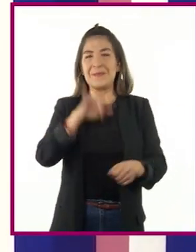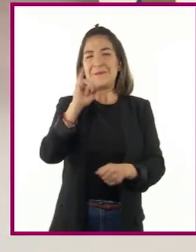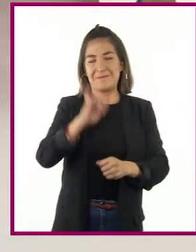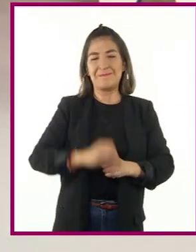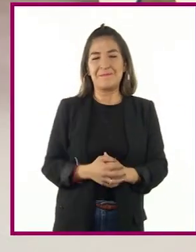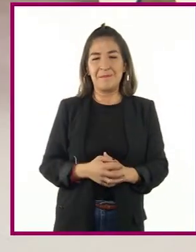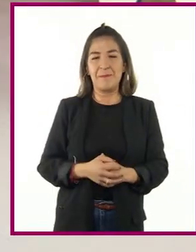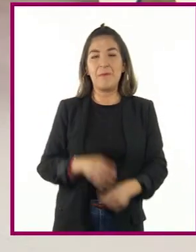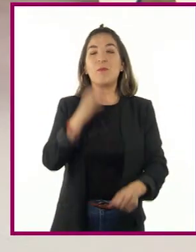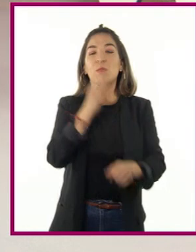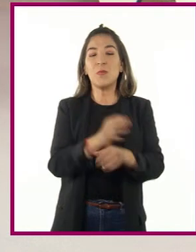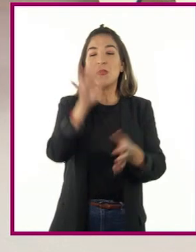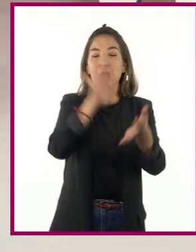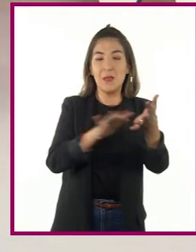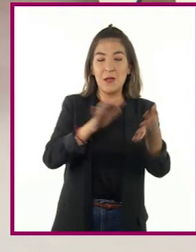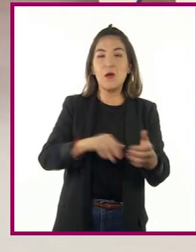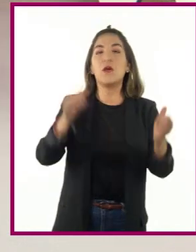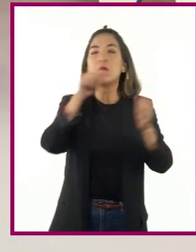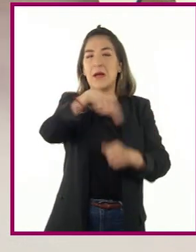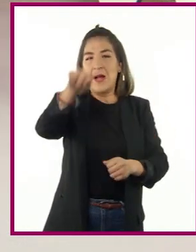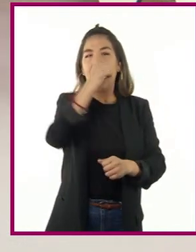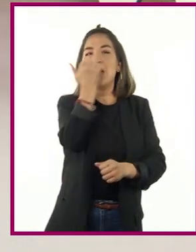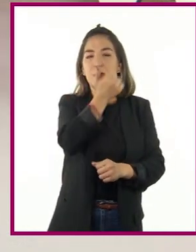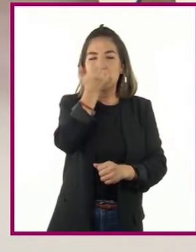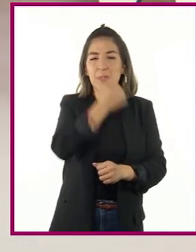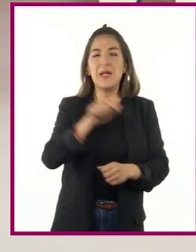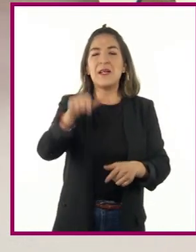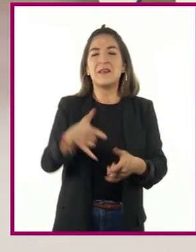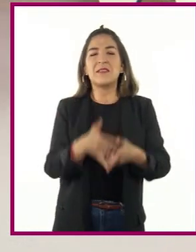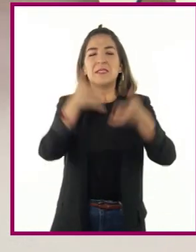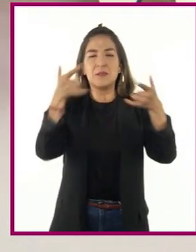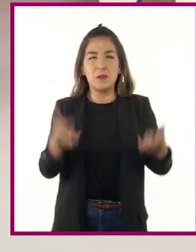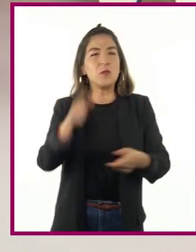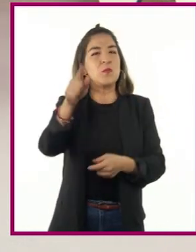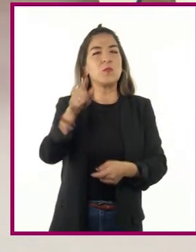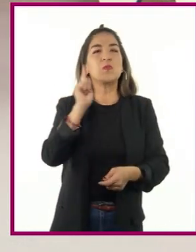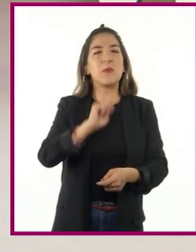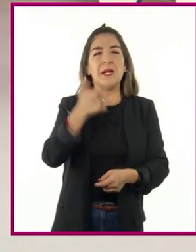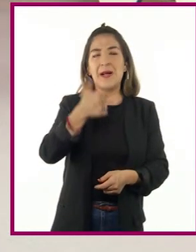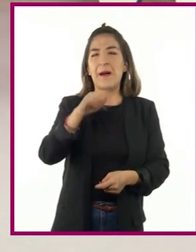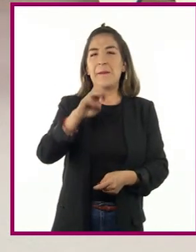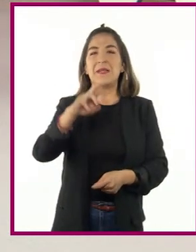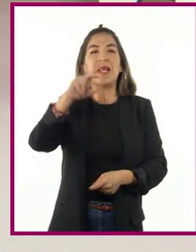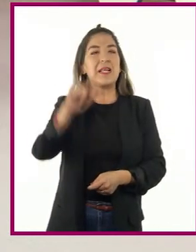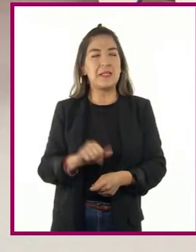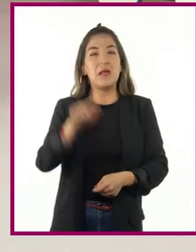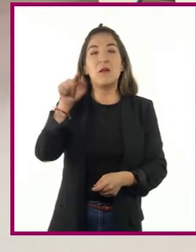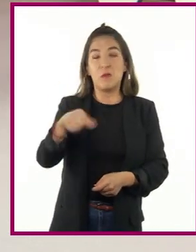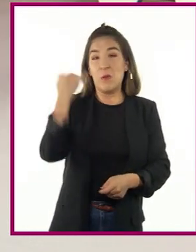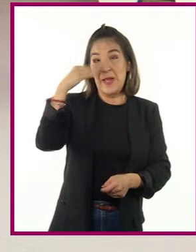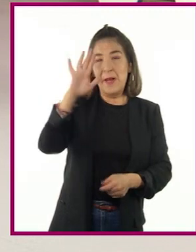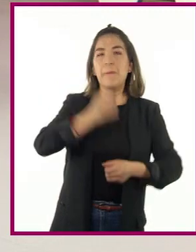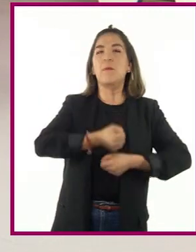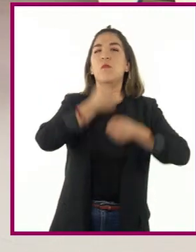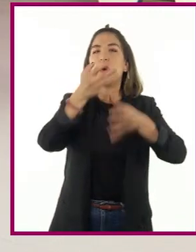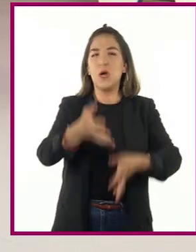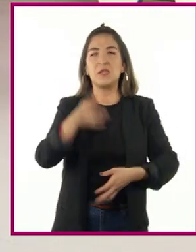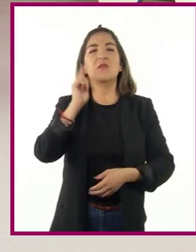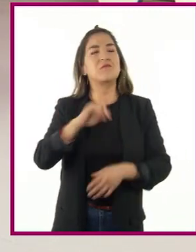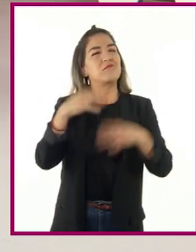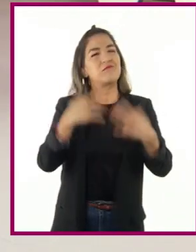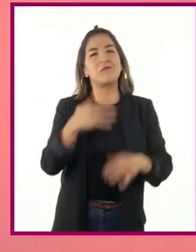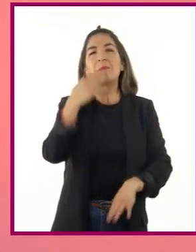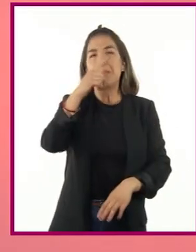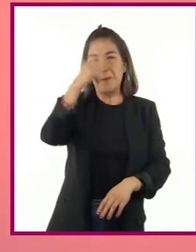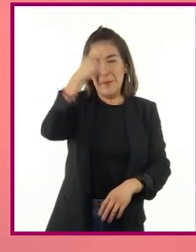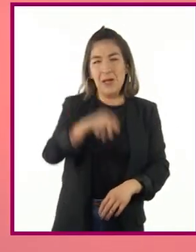Quiero leerles a ustedes y a nuestras alumnas y alumnos la autobiografía de Gabriela Mistral. Ella fue una poeta siempre muy preocupada